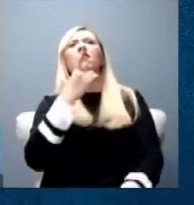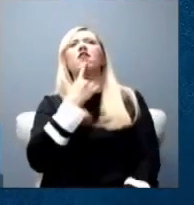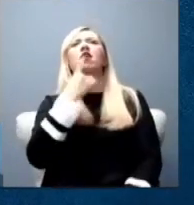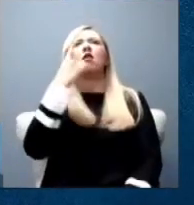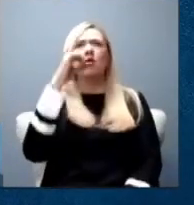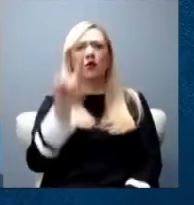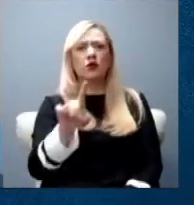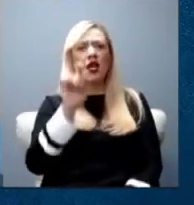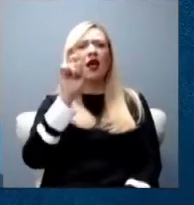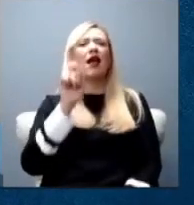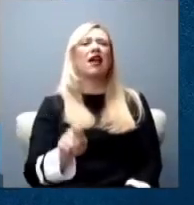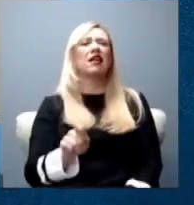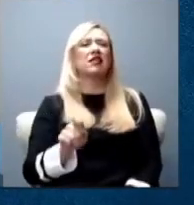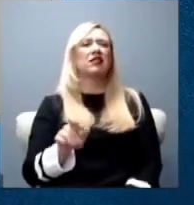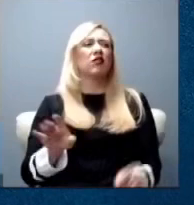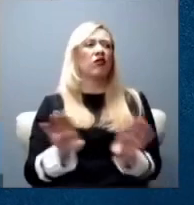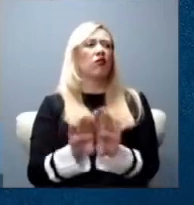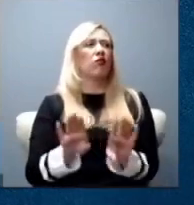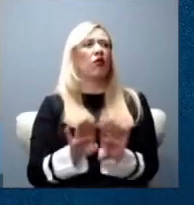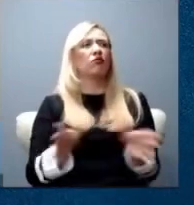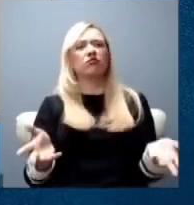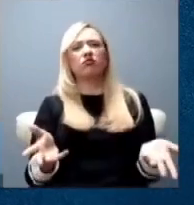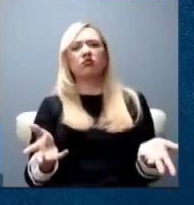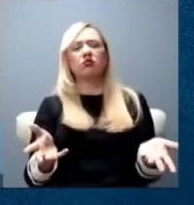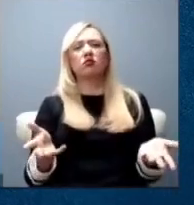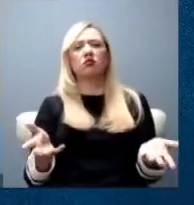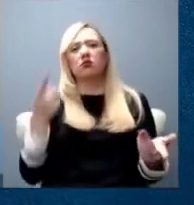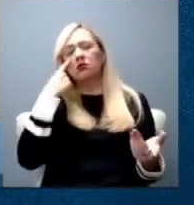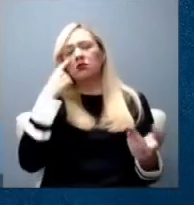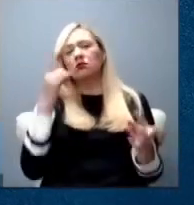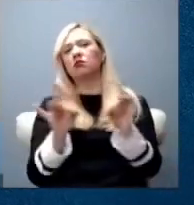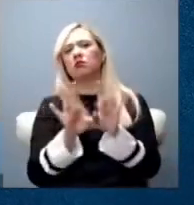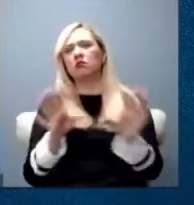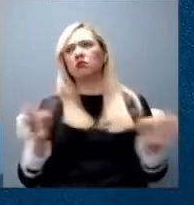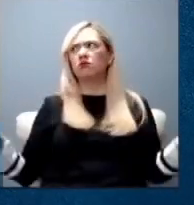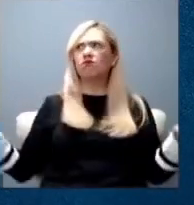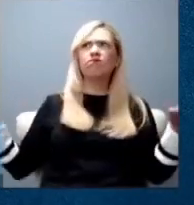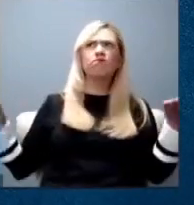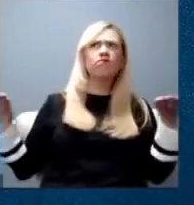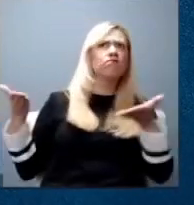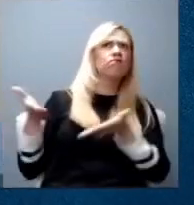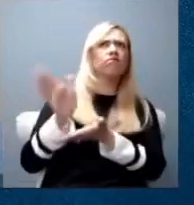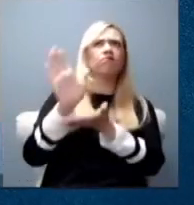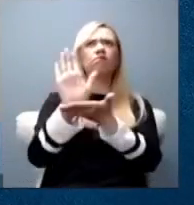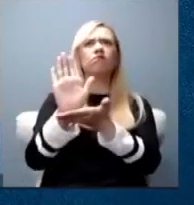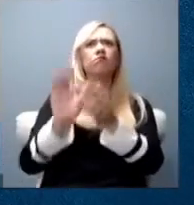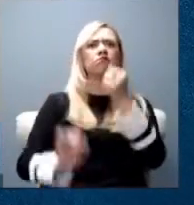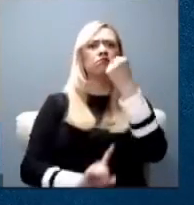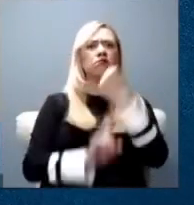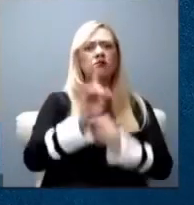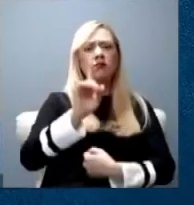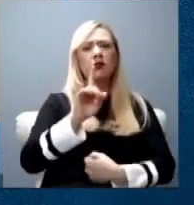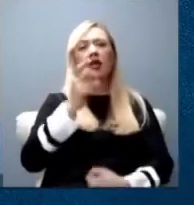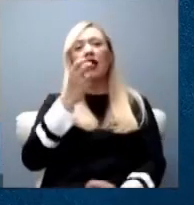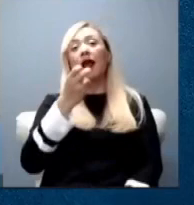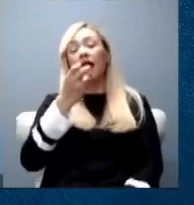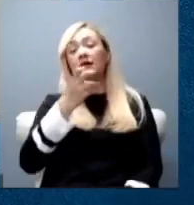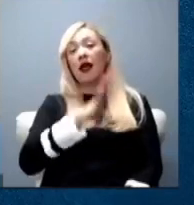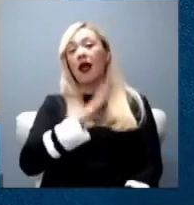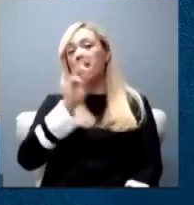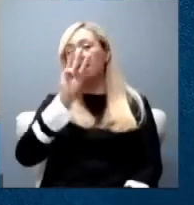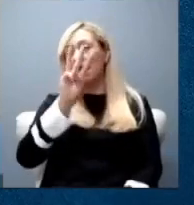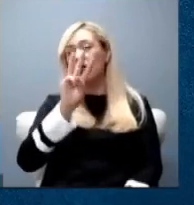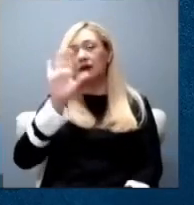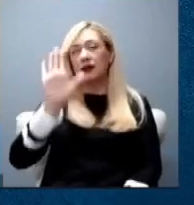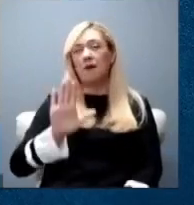método que llamamos como presentación de casos individuales, ¿no? Me parece que esas son tres similitudes que